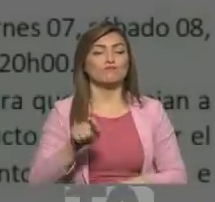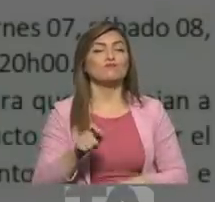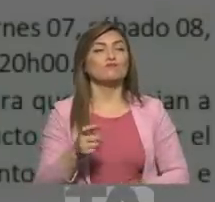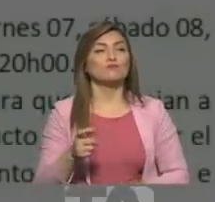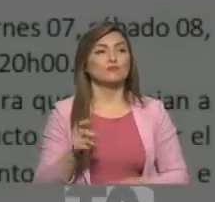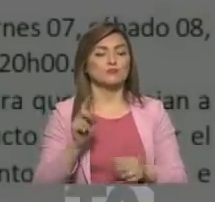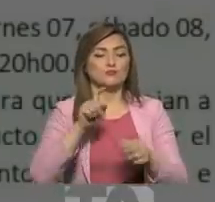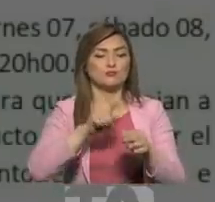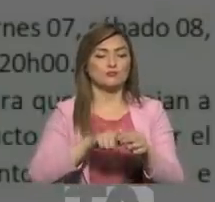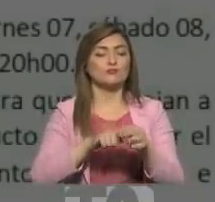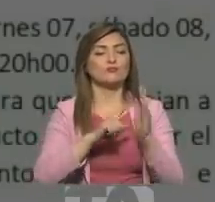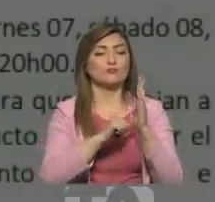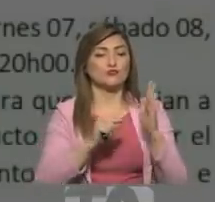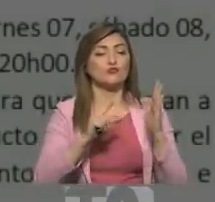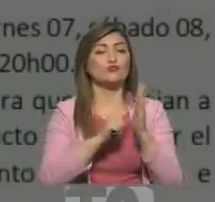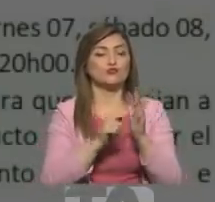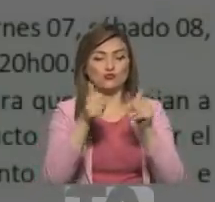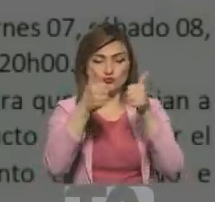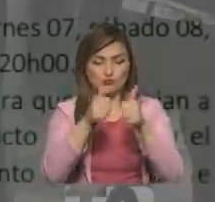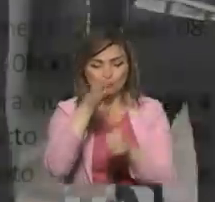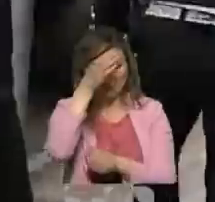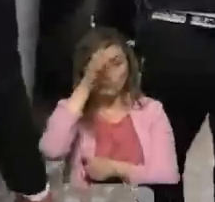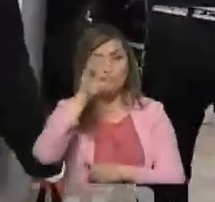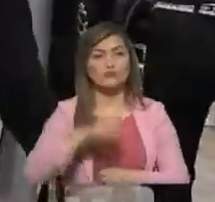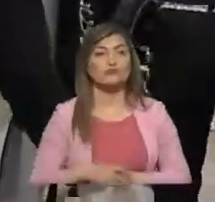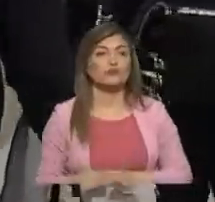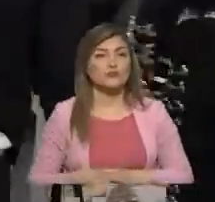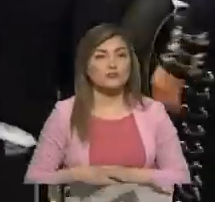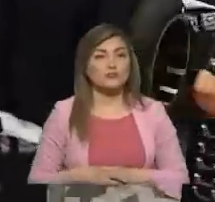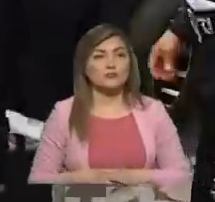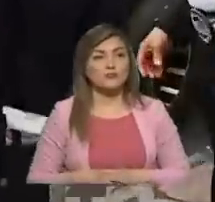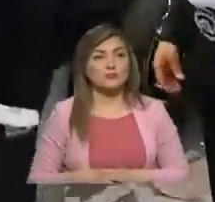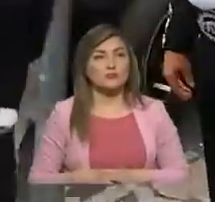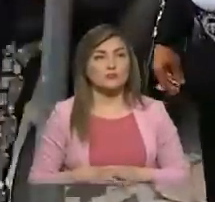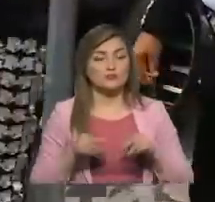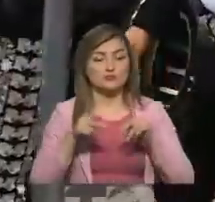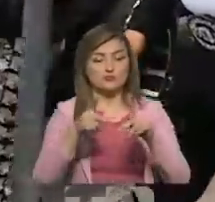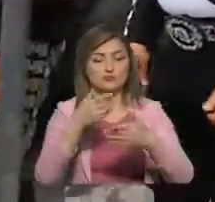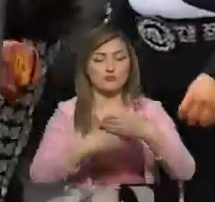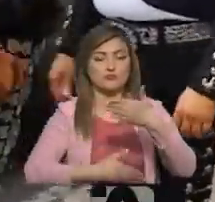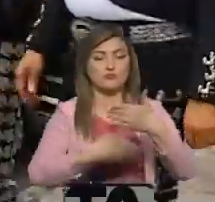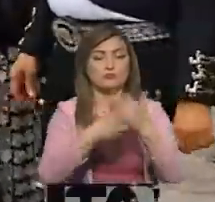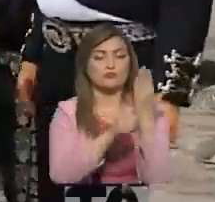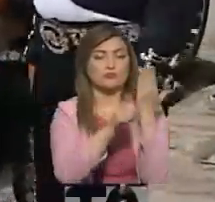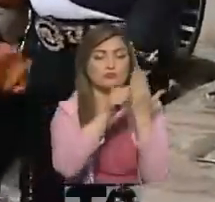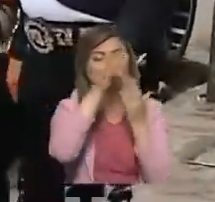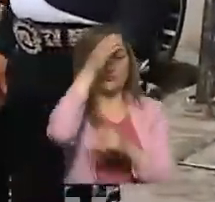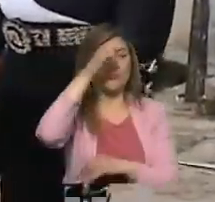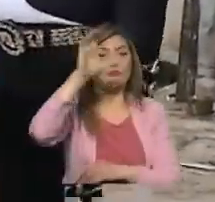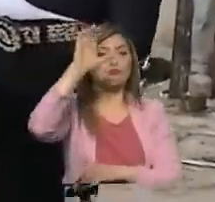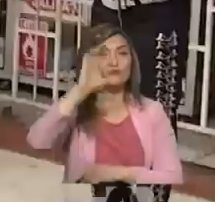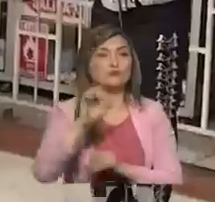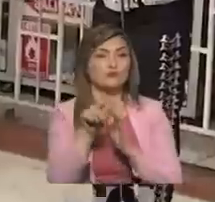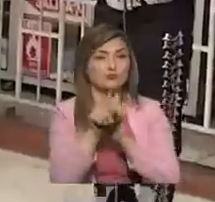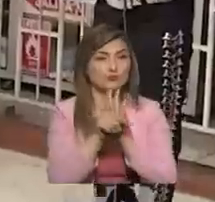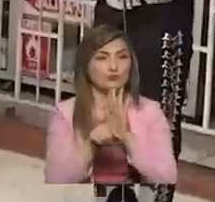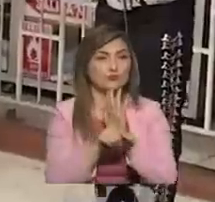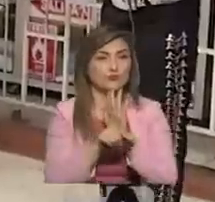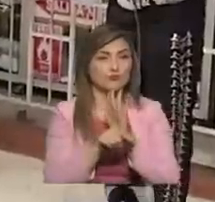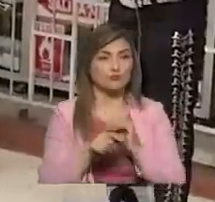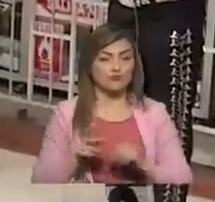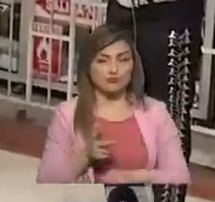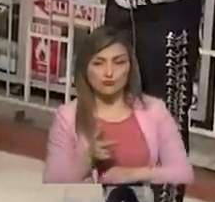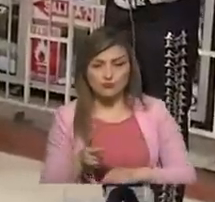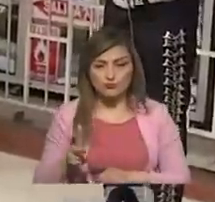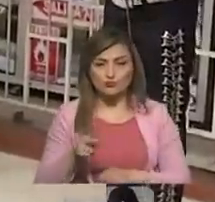parte del Registro Único de Artistas y Gestores Culturales y deberán portar un salvoconducto emitido por el Ministerio de Cultura que detalle el recorrido